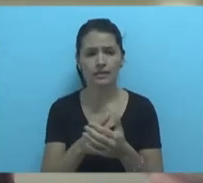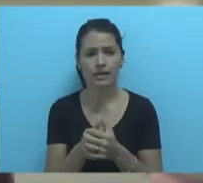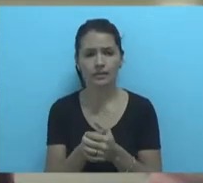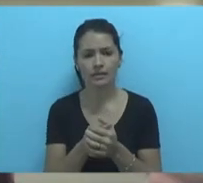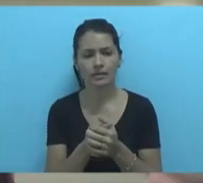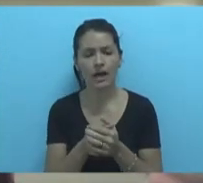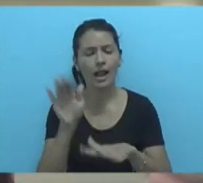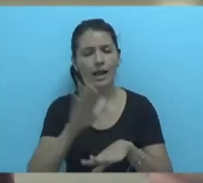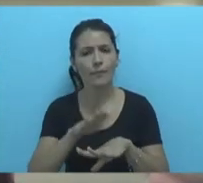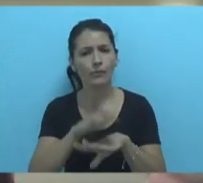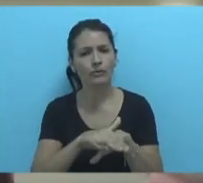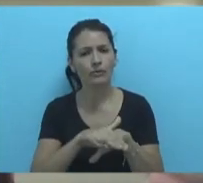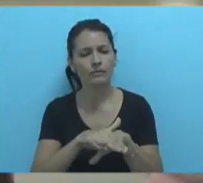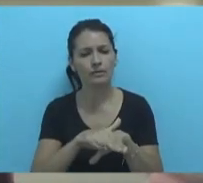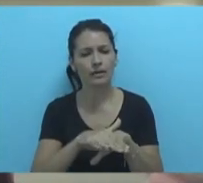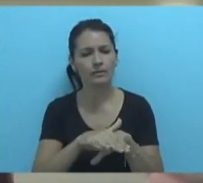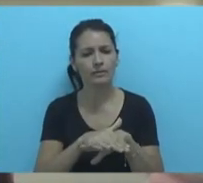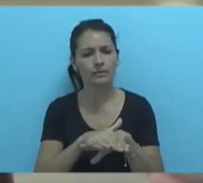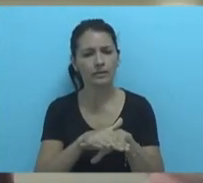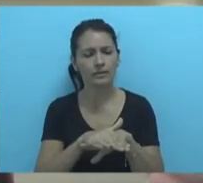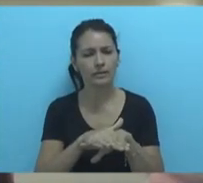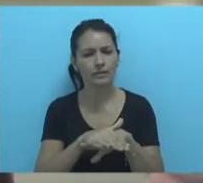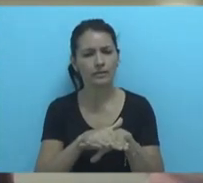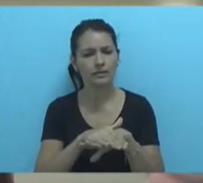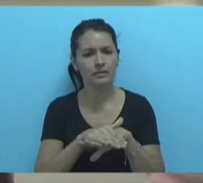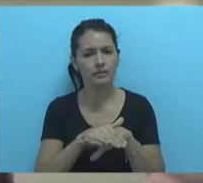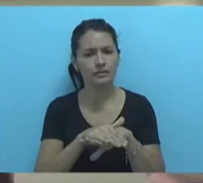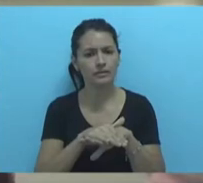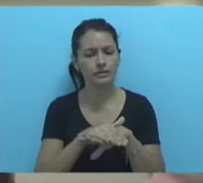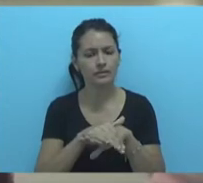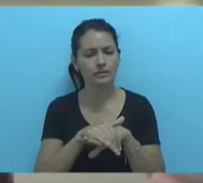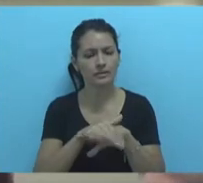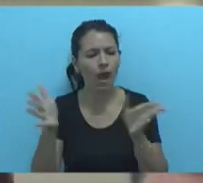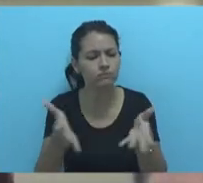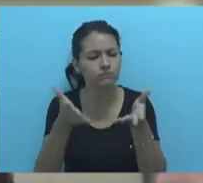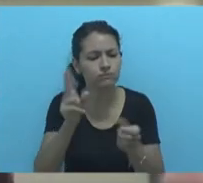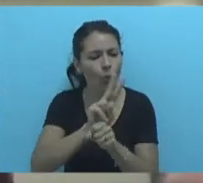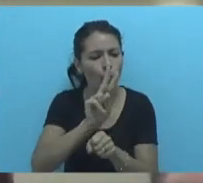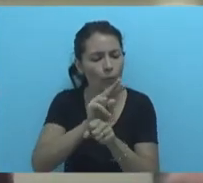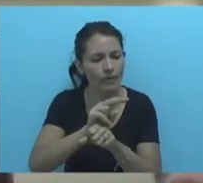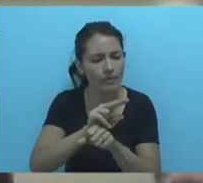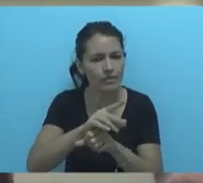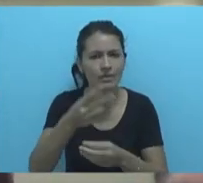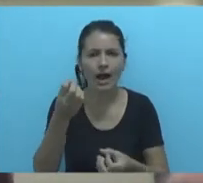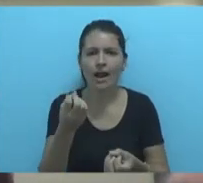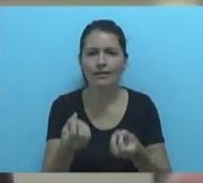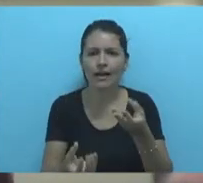la responsabilidad de proveer a la preservación del patrimonio natural. Así que